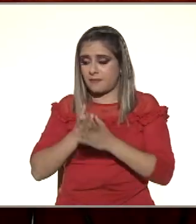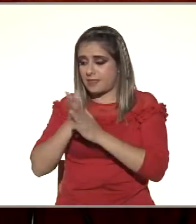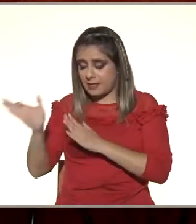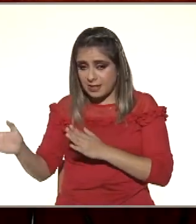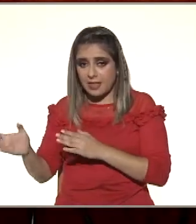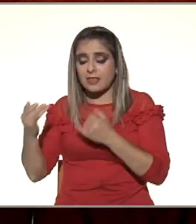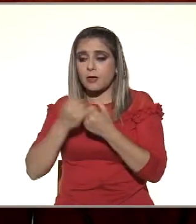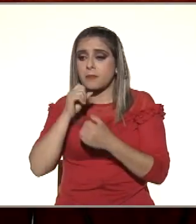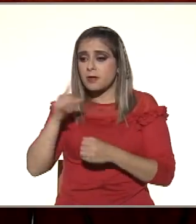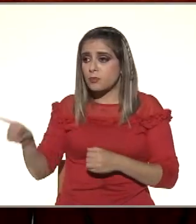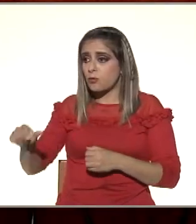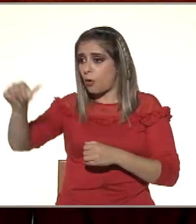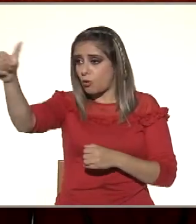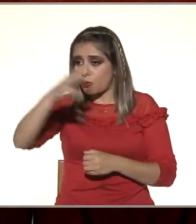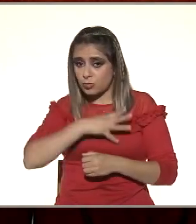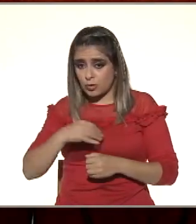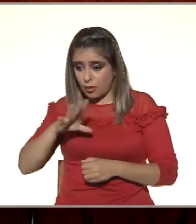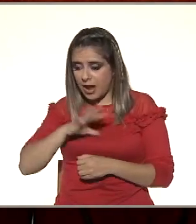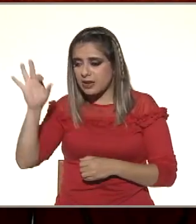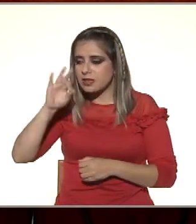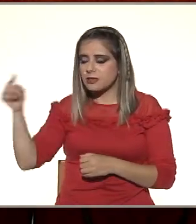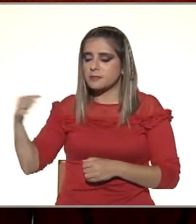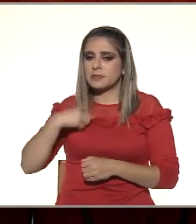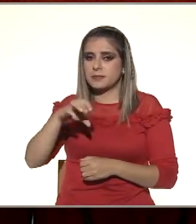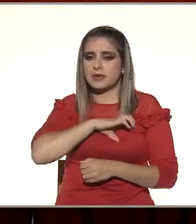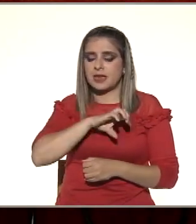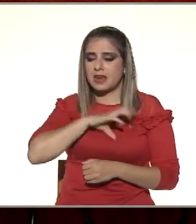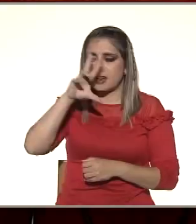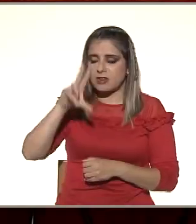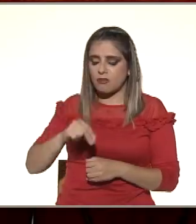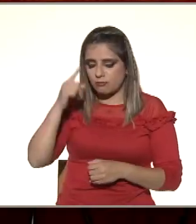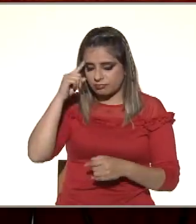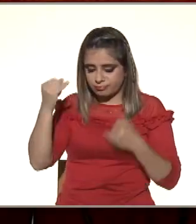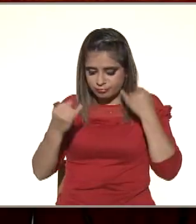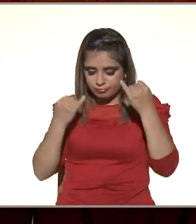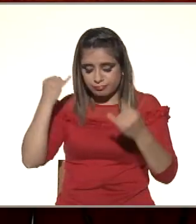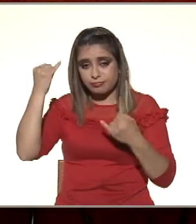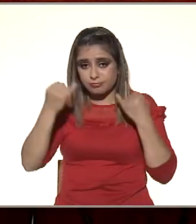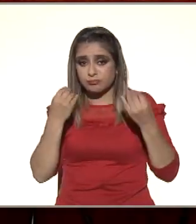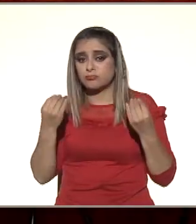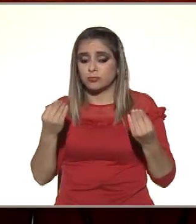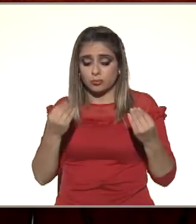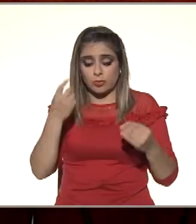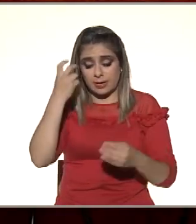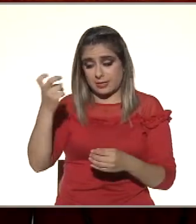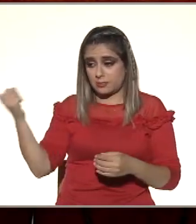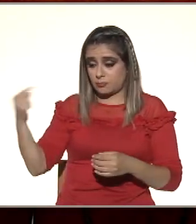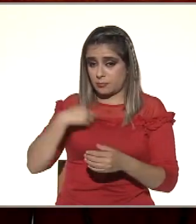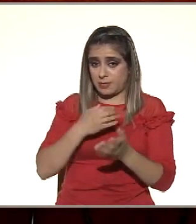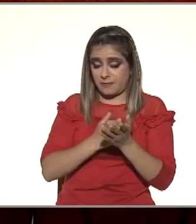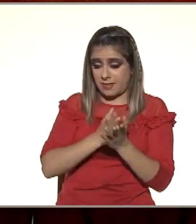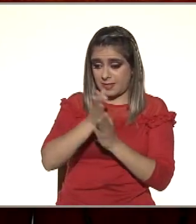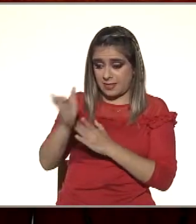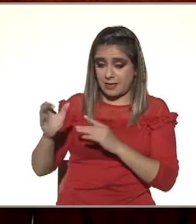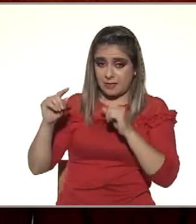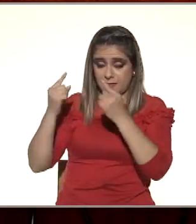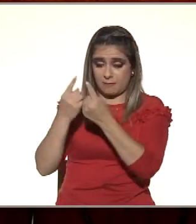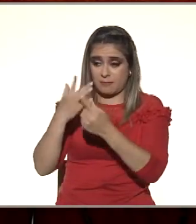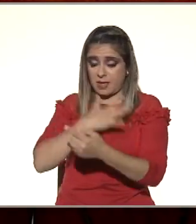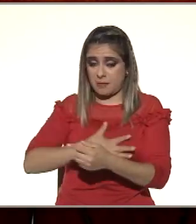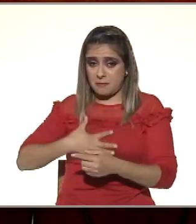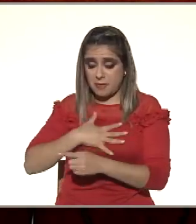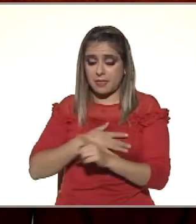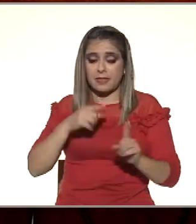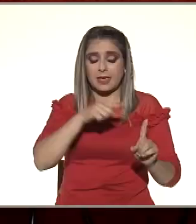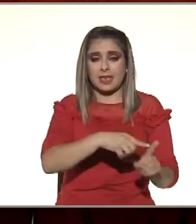me dejen de querer o ya no me quieran igual. Y es algo que muchos hijos experimentan, que sienten la infidelidad como propia. Sí. Es decir, no